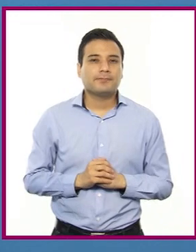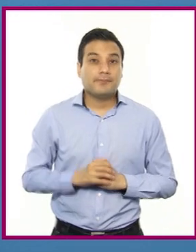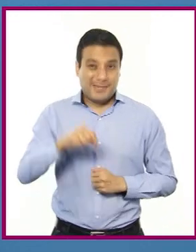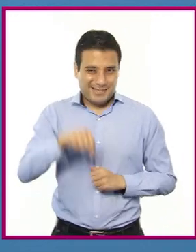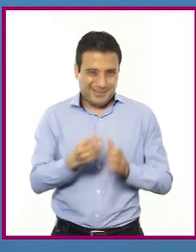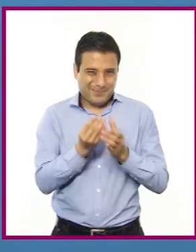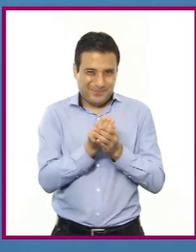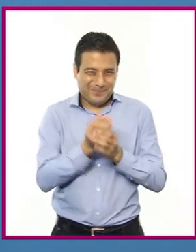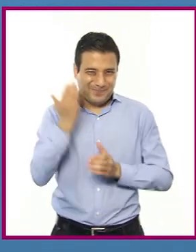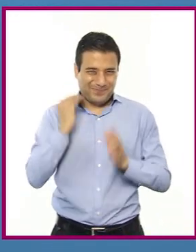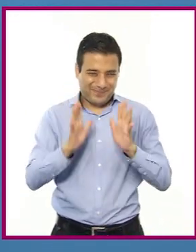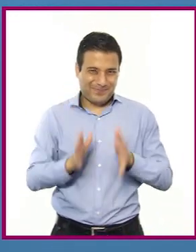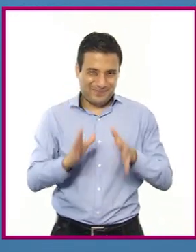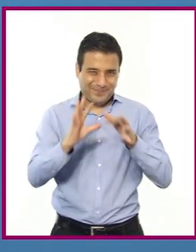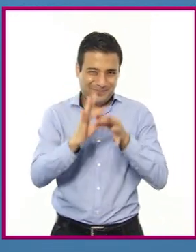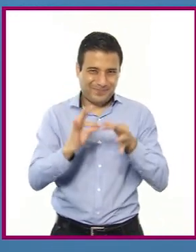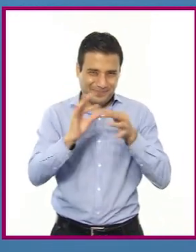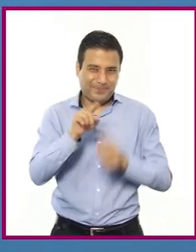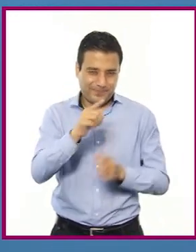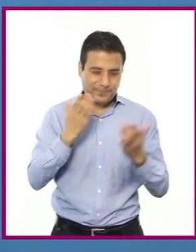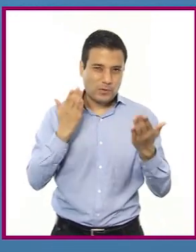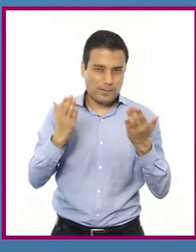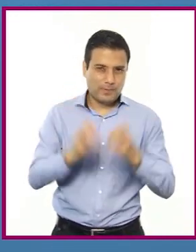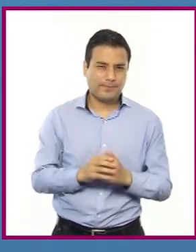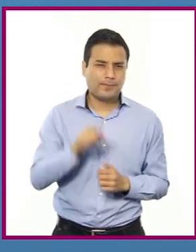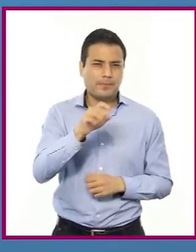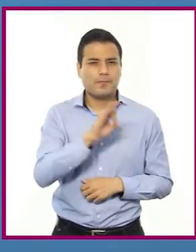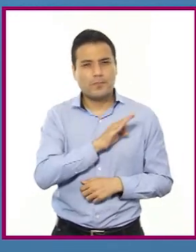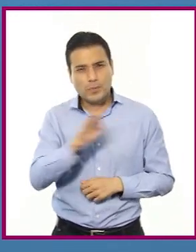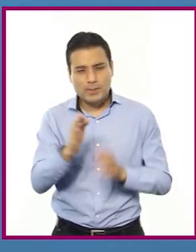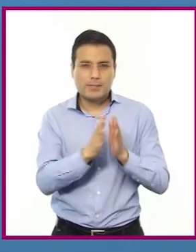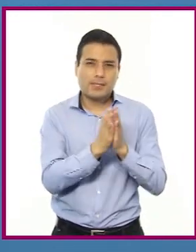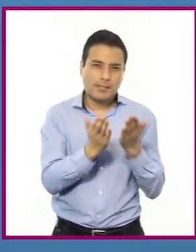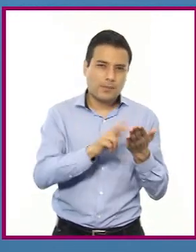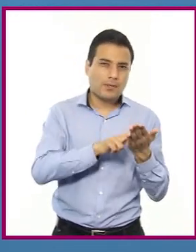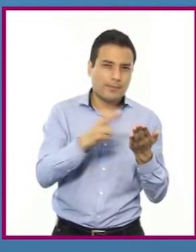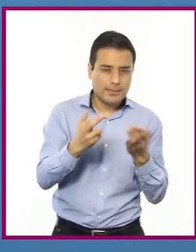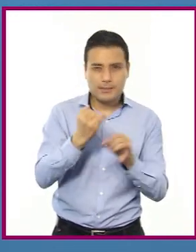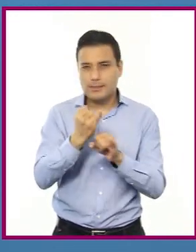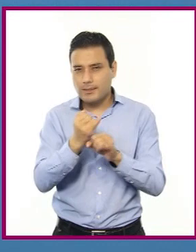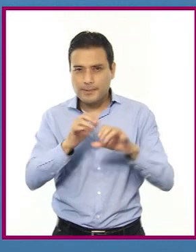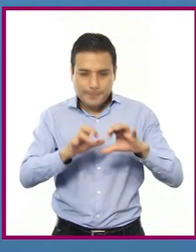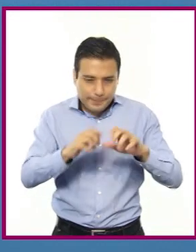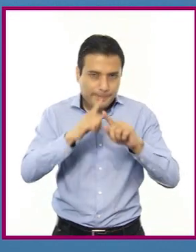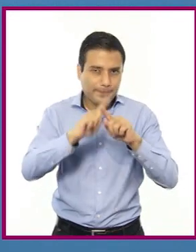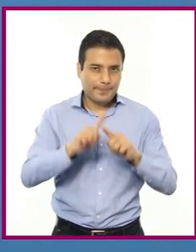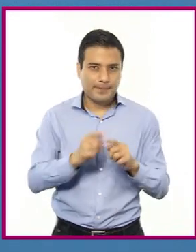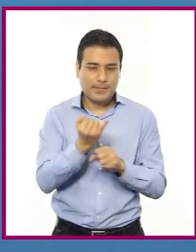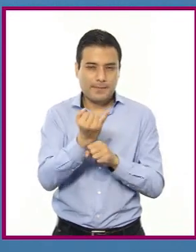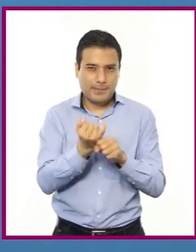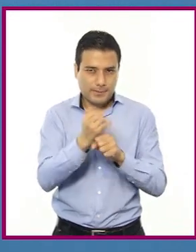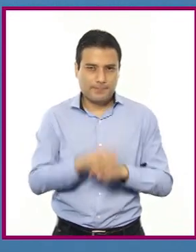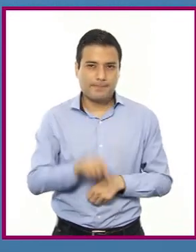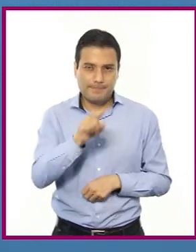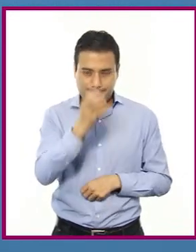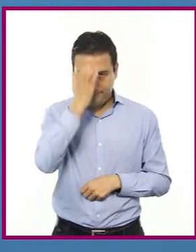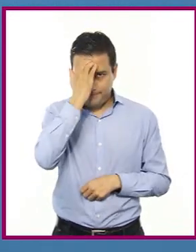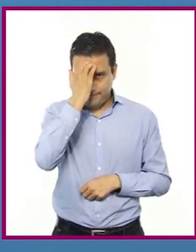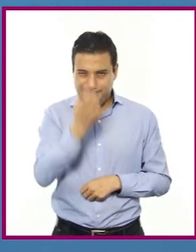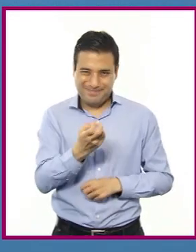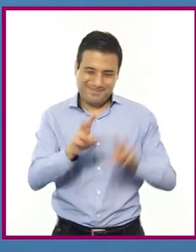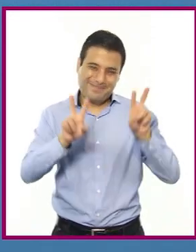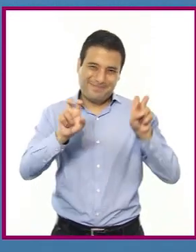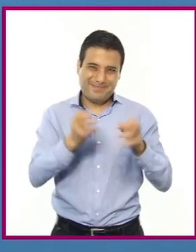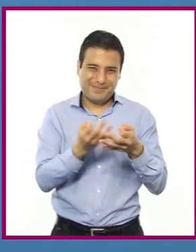Pueden consultar otras fuentes bibliográficas, digitales y audiovisuales que tengan a la mano, para conocer más sobre el